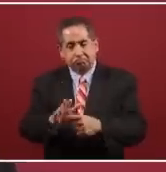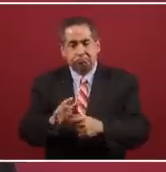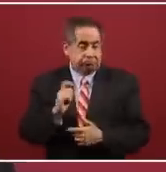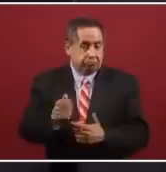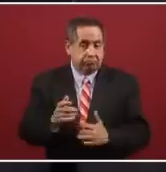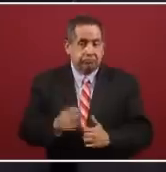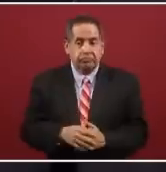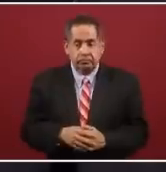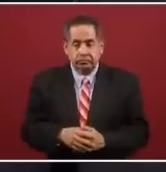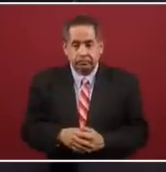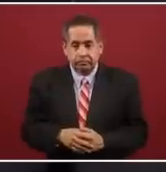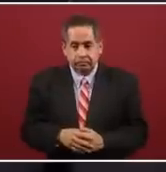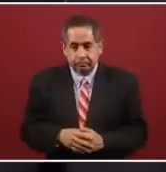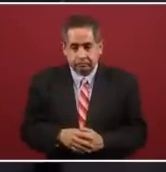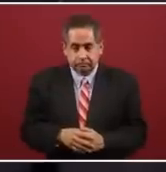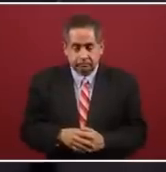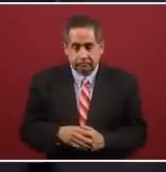dar